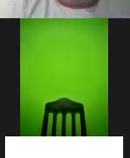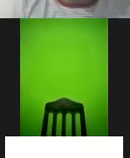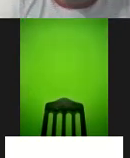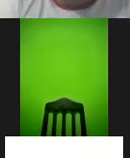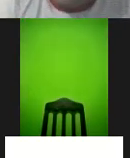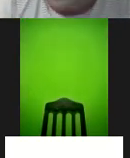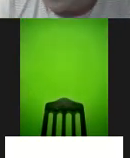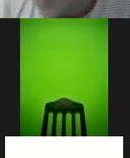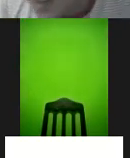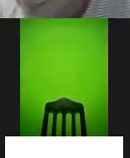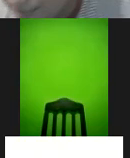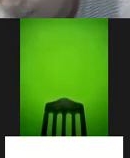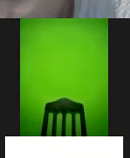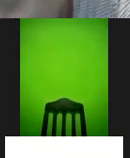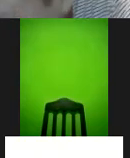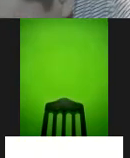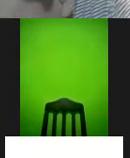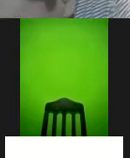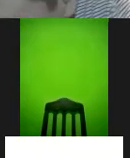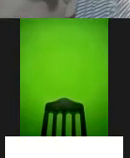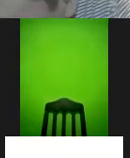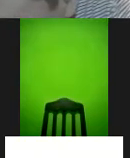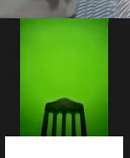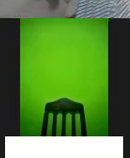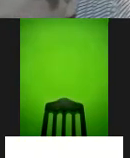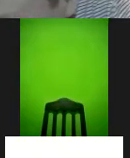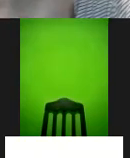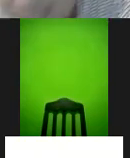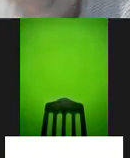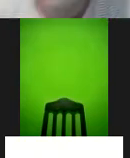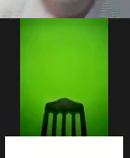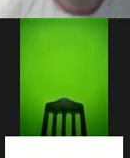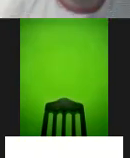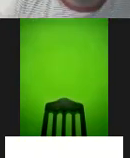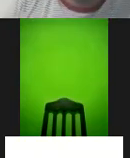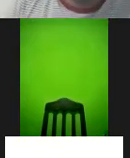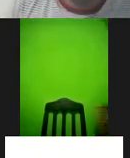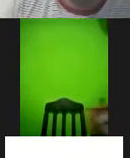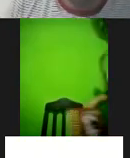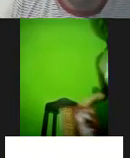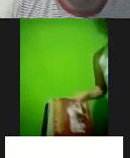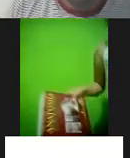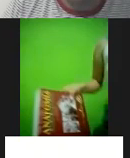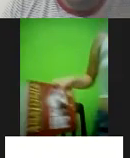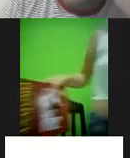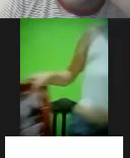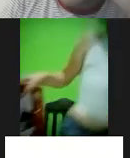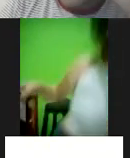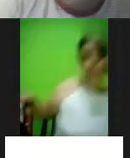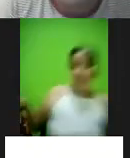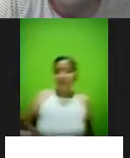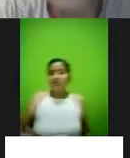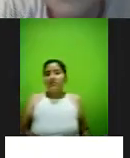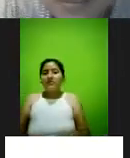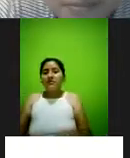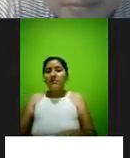Carpo, Leonardo, sí, perfecto, carpo. El irregular es una vértebra. Aún sí. No estoy. No,